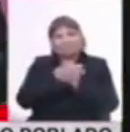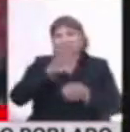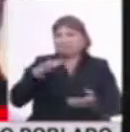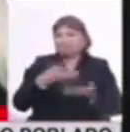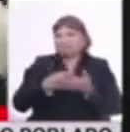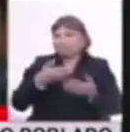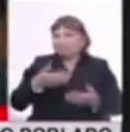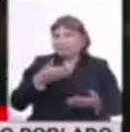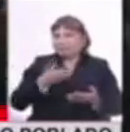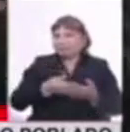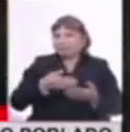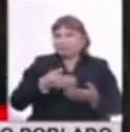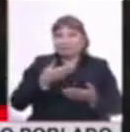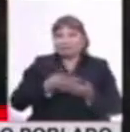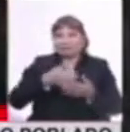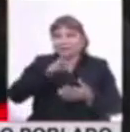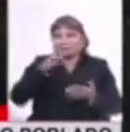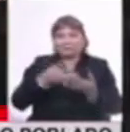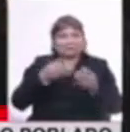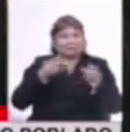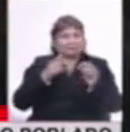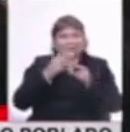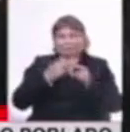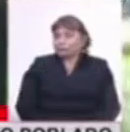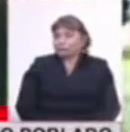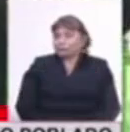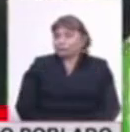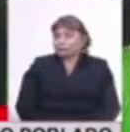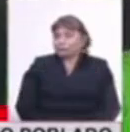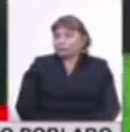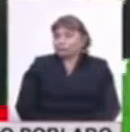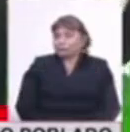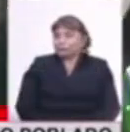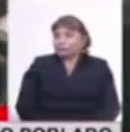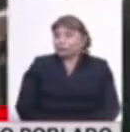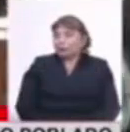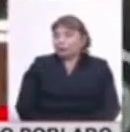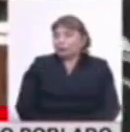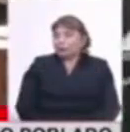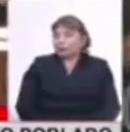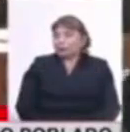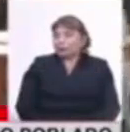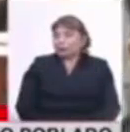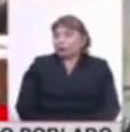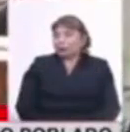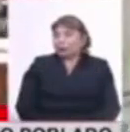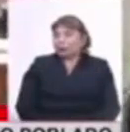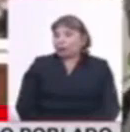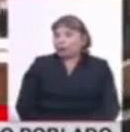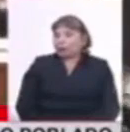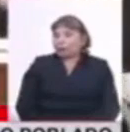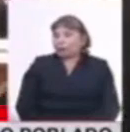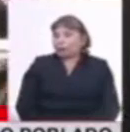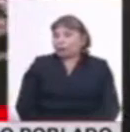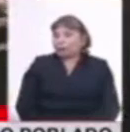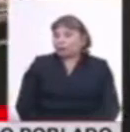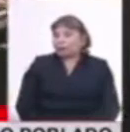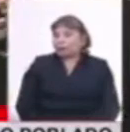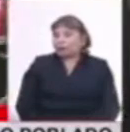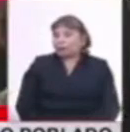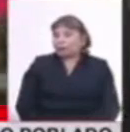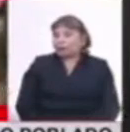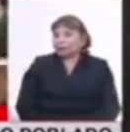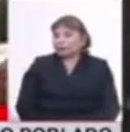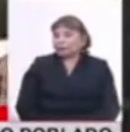se promulgue la ley y salga la autógrafa de ley, es un saludo a la bandera. ¿Y por qué es un saludo a la bandera? Porque estas